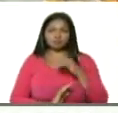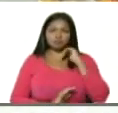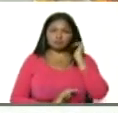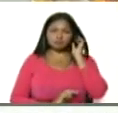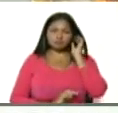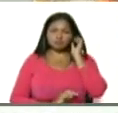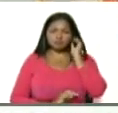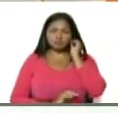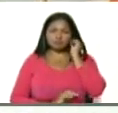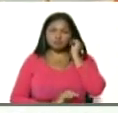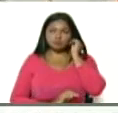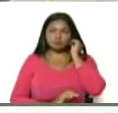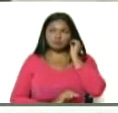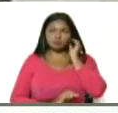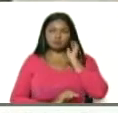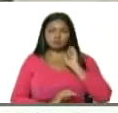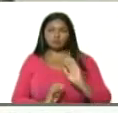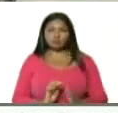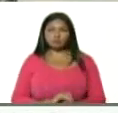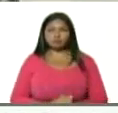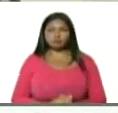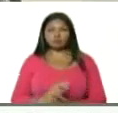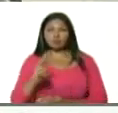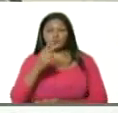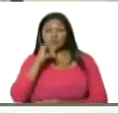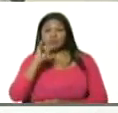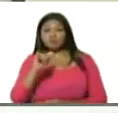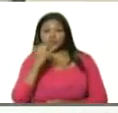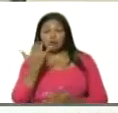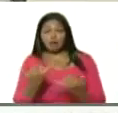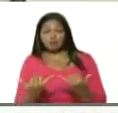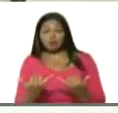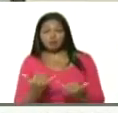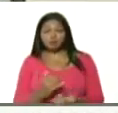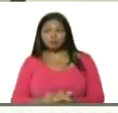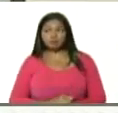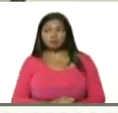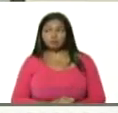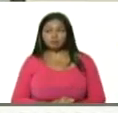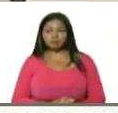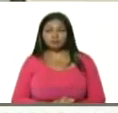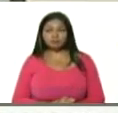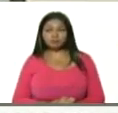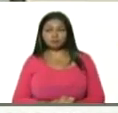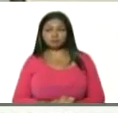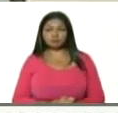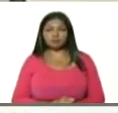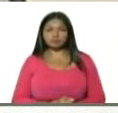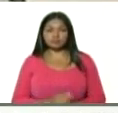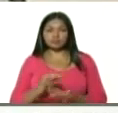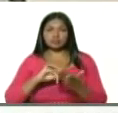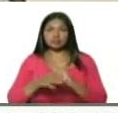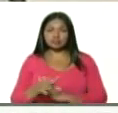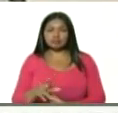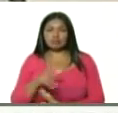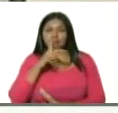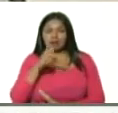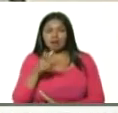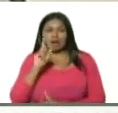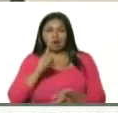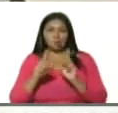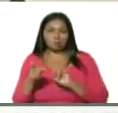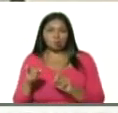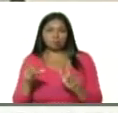denuncia redundante y reincidente tiene que ver precisamente con la mala calidad del servicio.